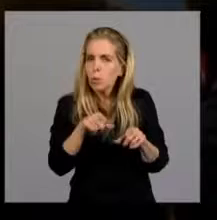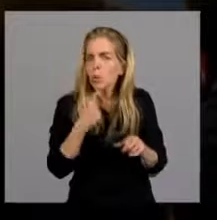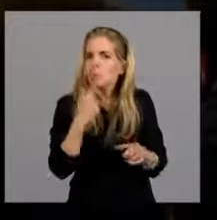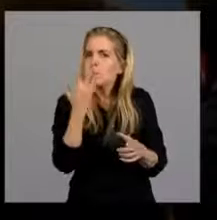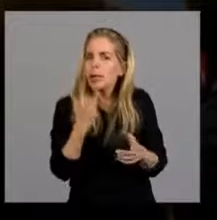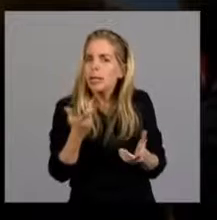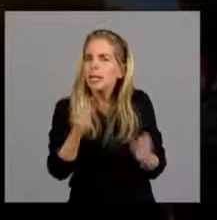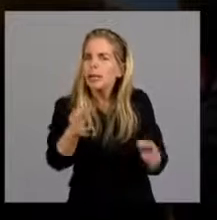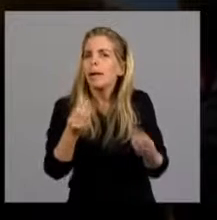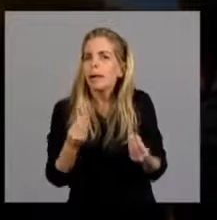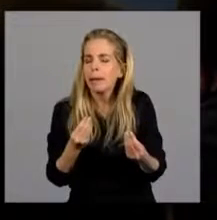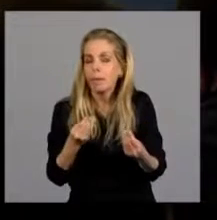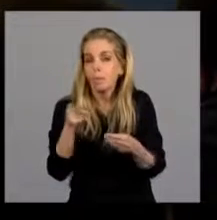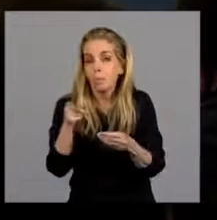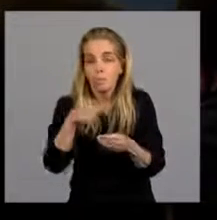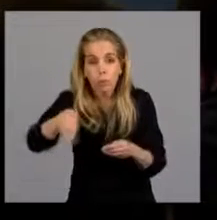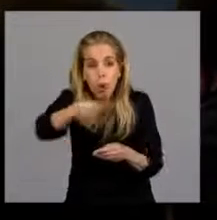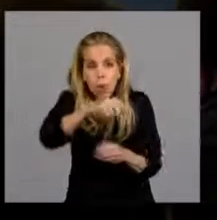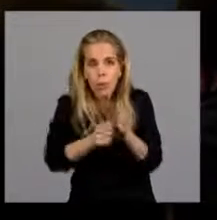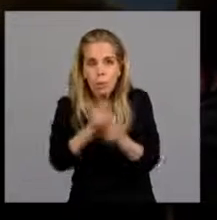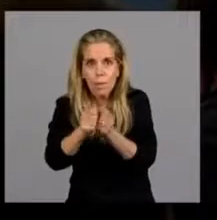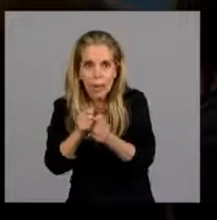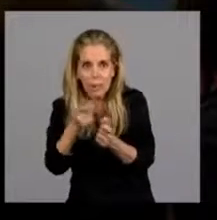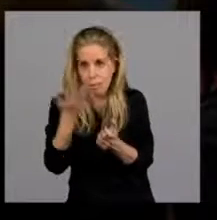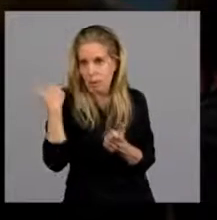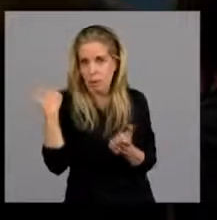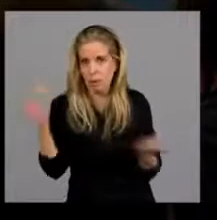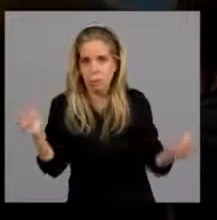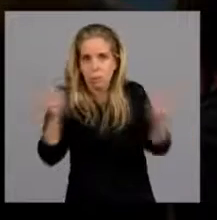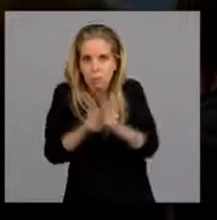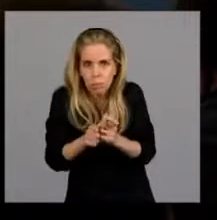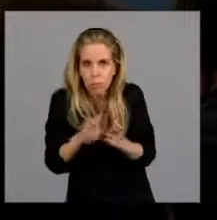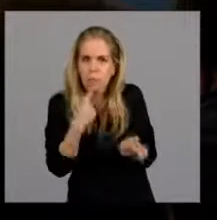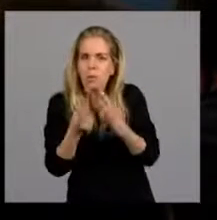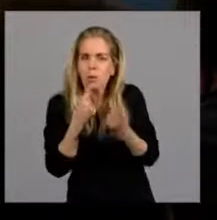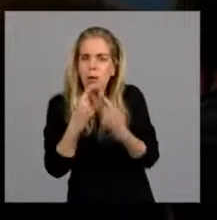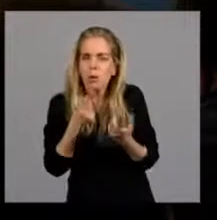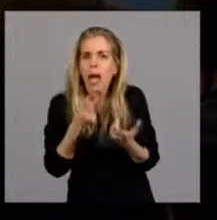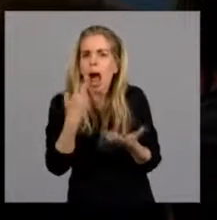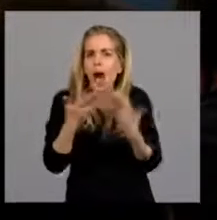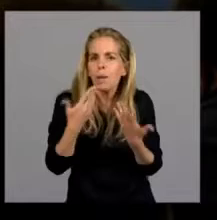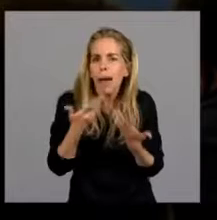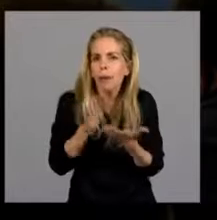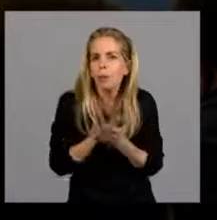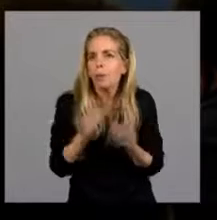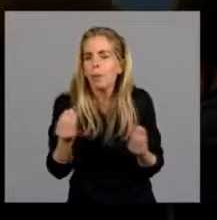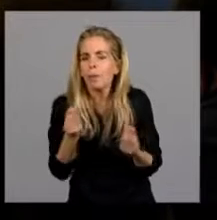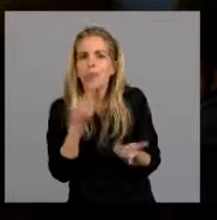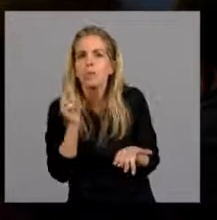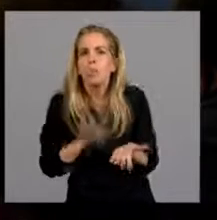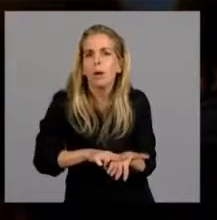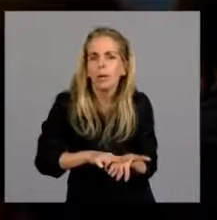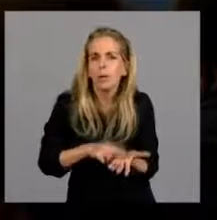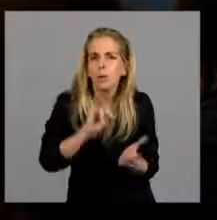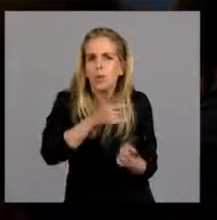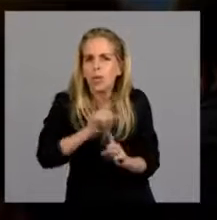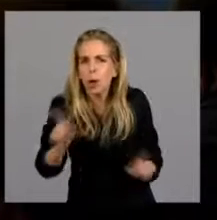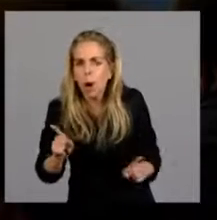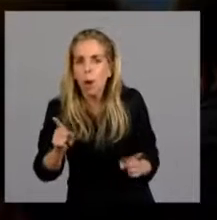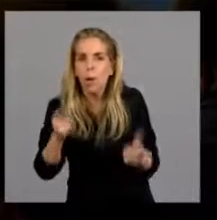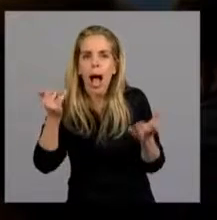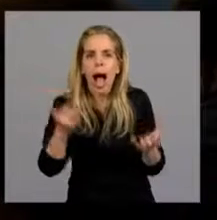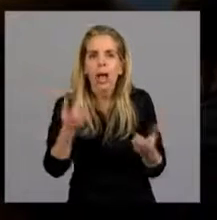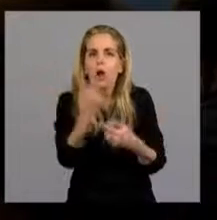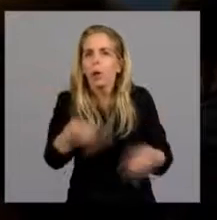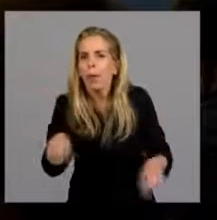si esos empresarios le preguntaron a propósito de ese impuesto, si hay algún tipo